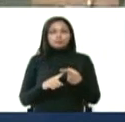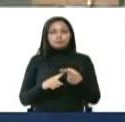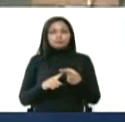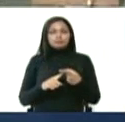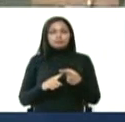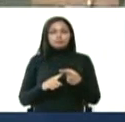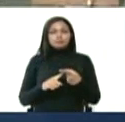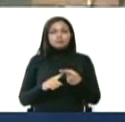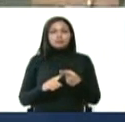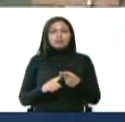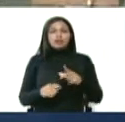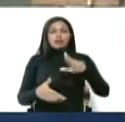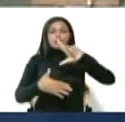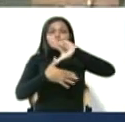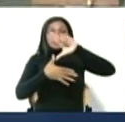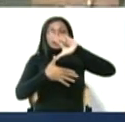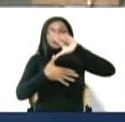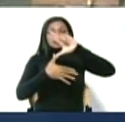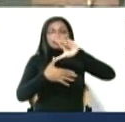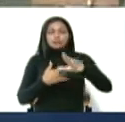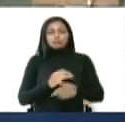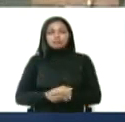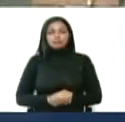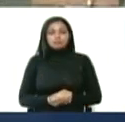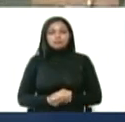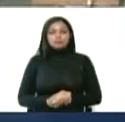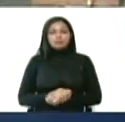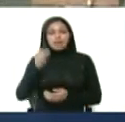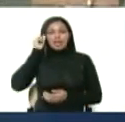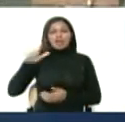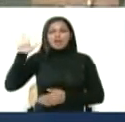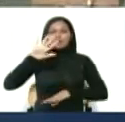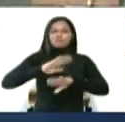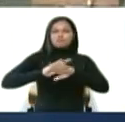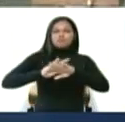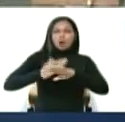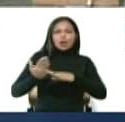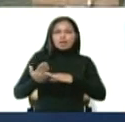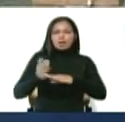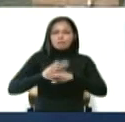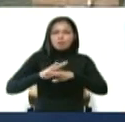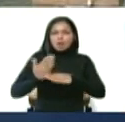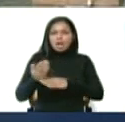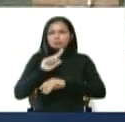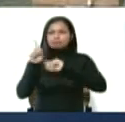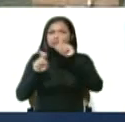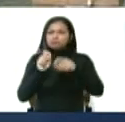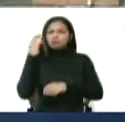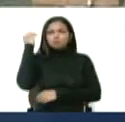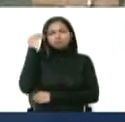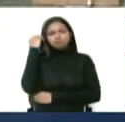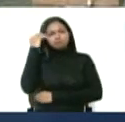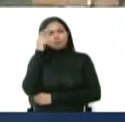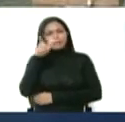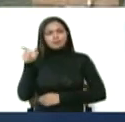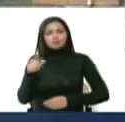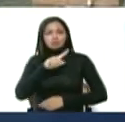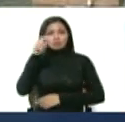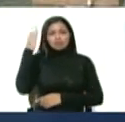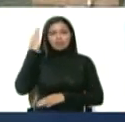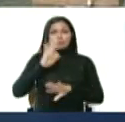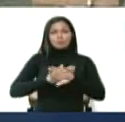en América Latina, en Asia, ¿por qué? ¿Por qué, por qué, por qué? Se preguntaría la gente. ¿Ustedes saben